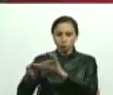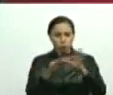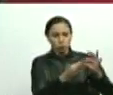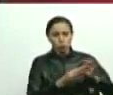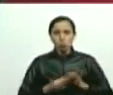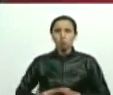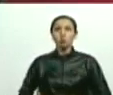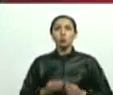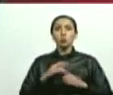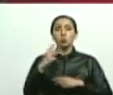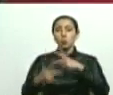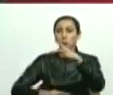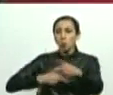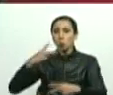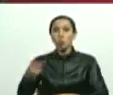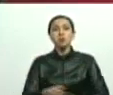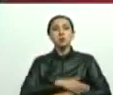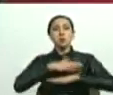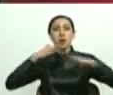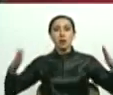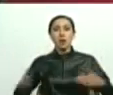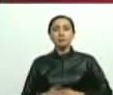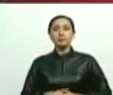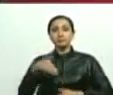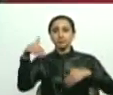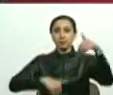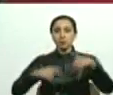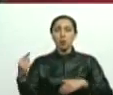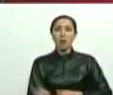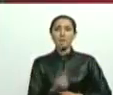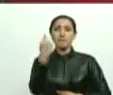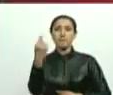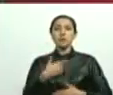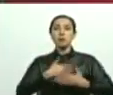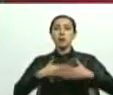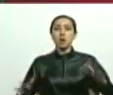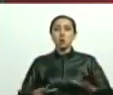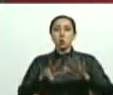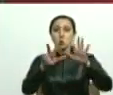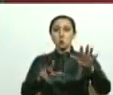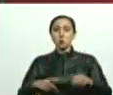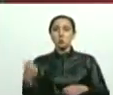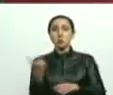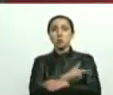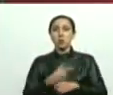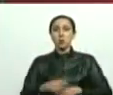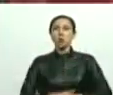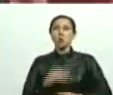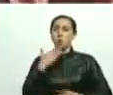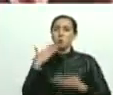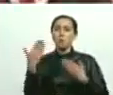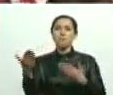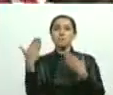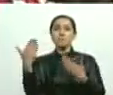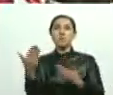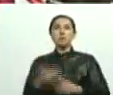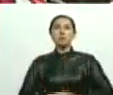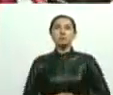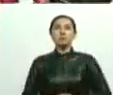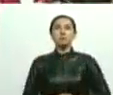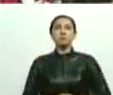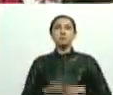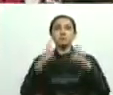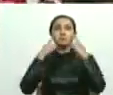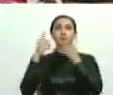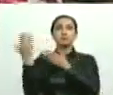proceso ejemplar para las elecciones primarias abiertas del 8 de agosto. Se los pido. Mira, ya se agarraron de manos,